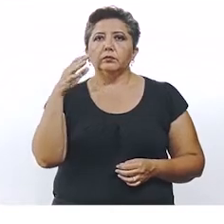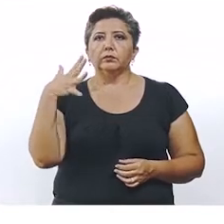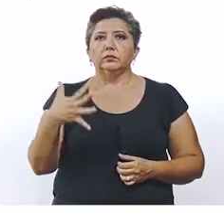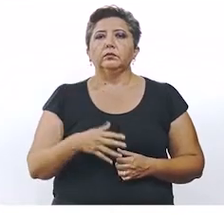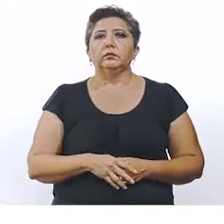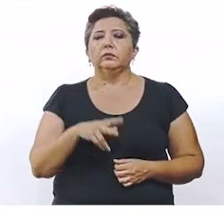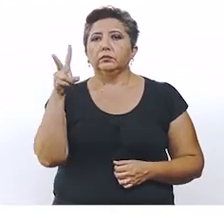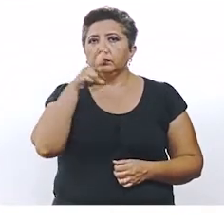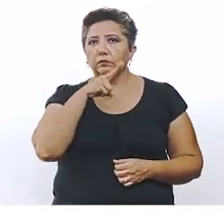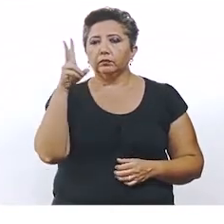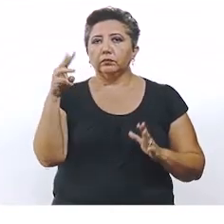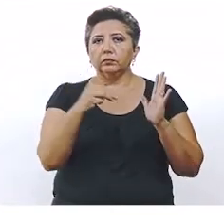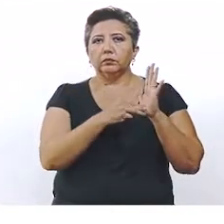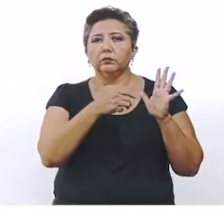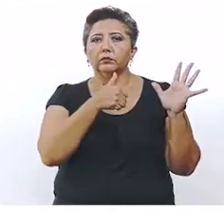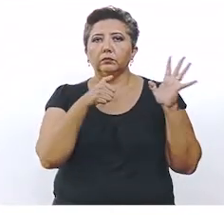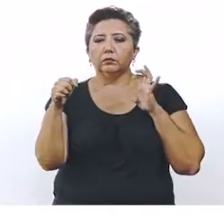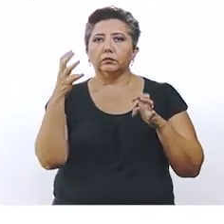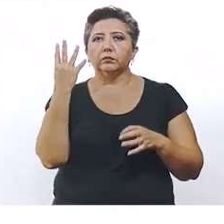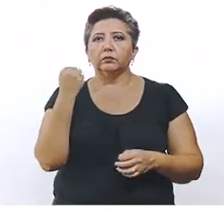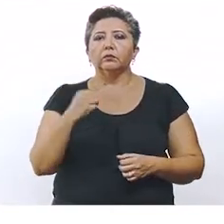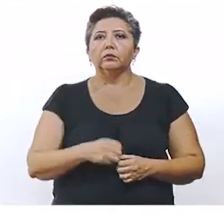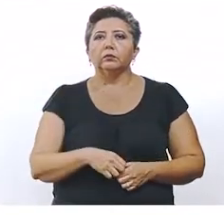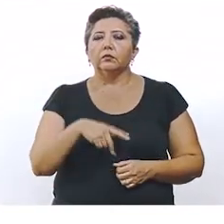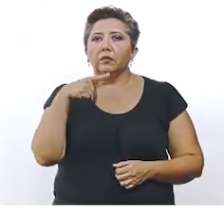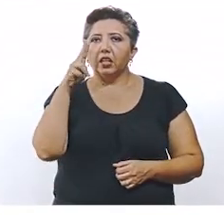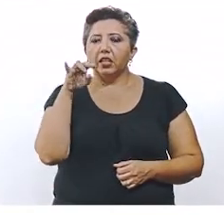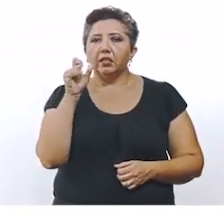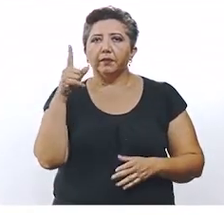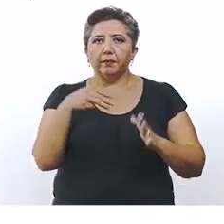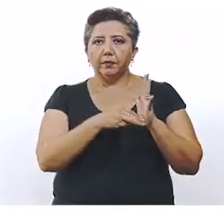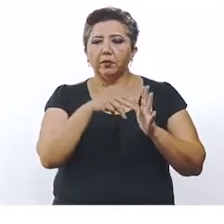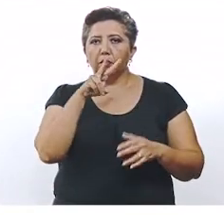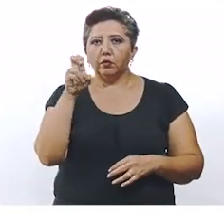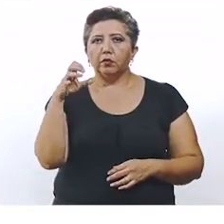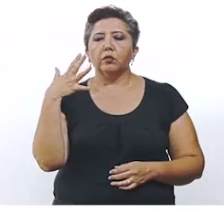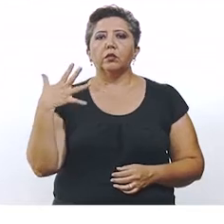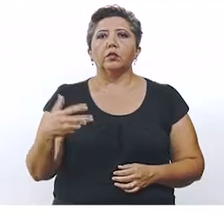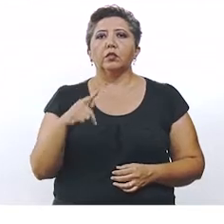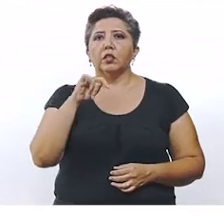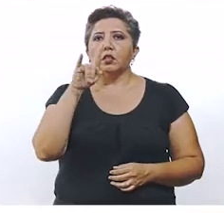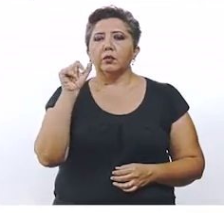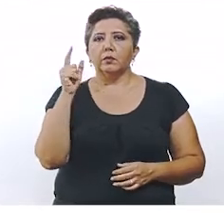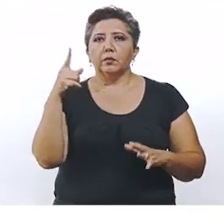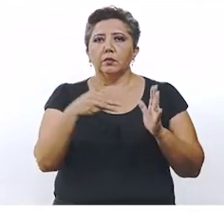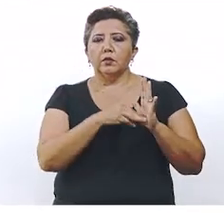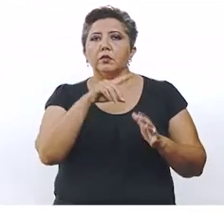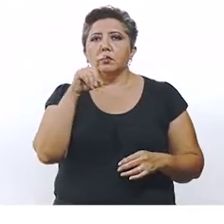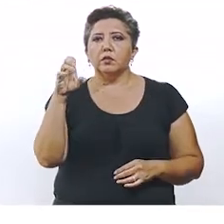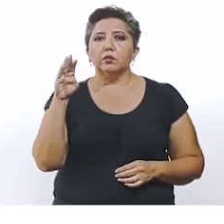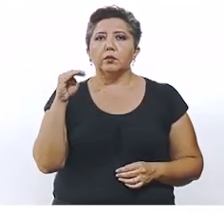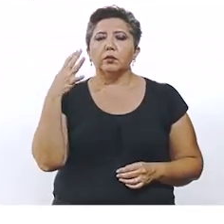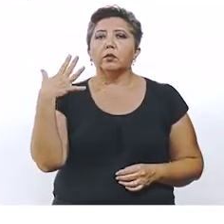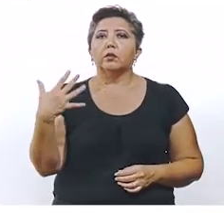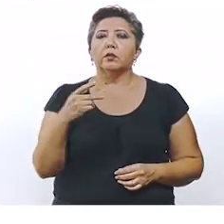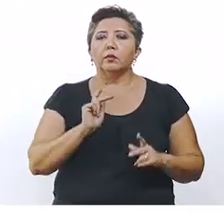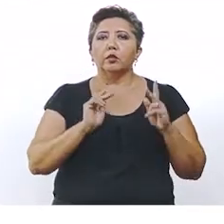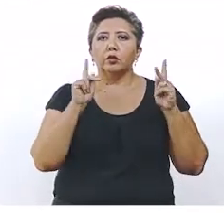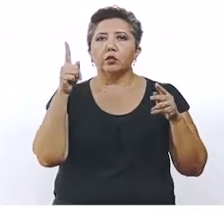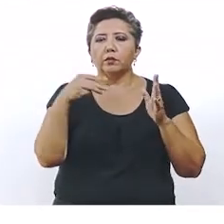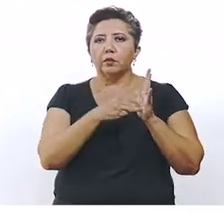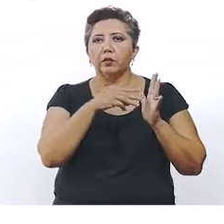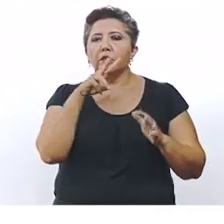26.595, Valladolid 2.609, Canacín 1.205, Tizimín 1.195,